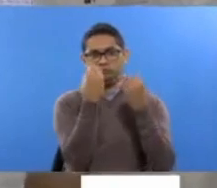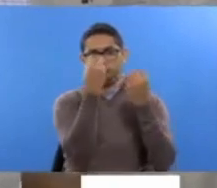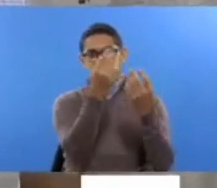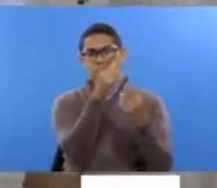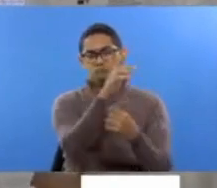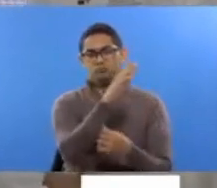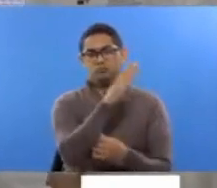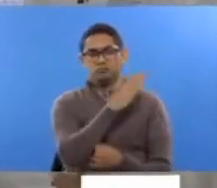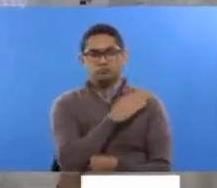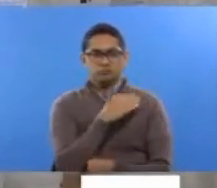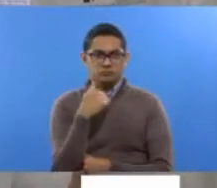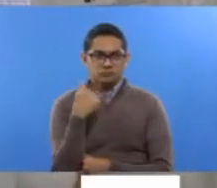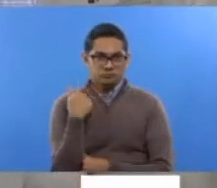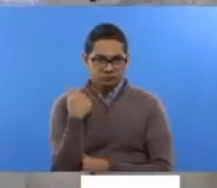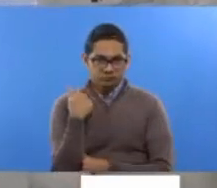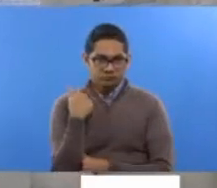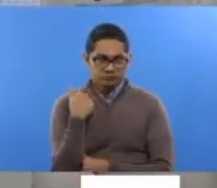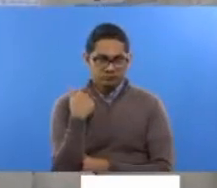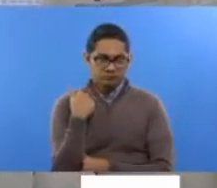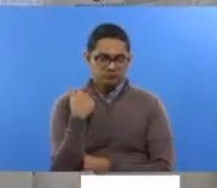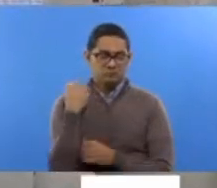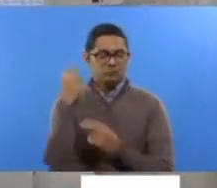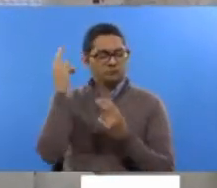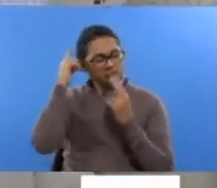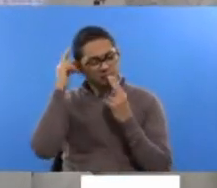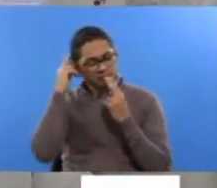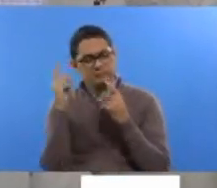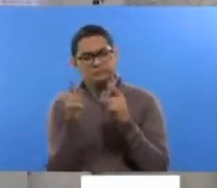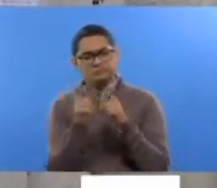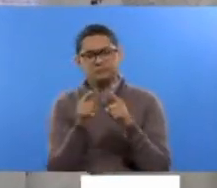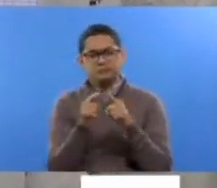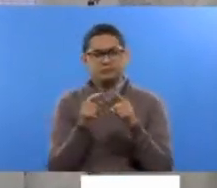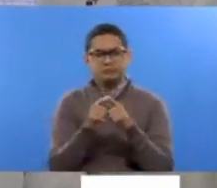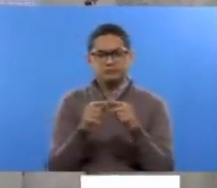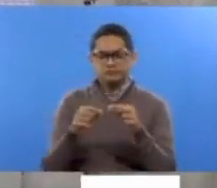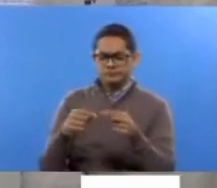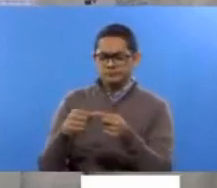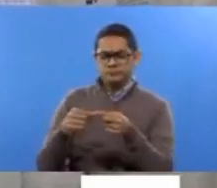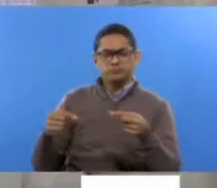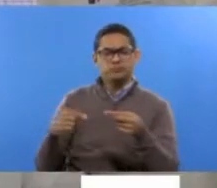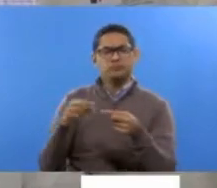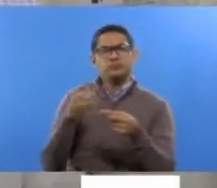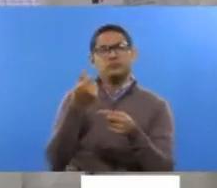Todavía estamos nosotros en el tema de las libretas con bonos, son 4 bonos de 20.